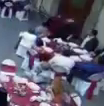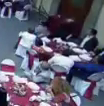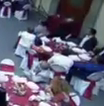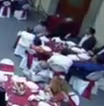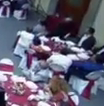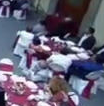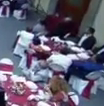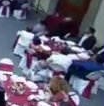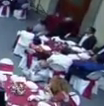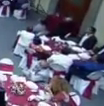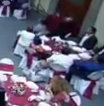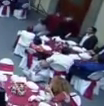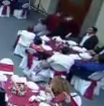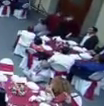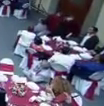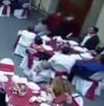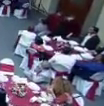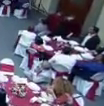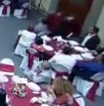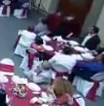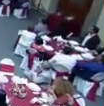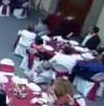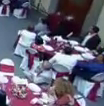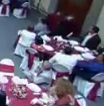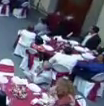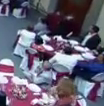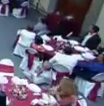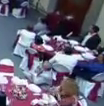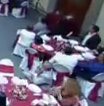trabajadores! ¡Que viva México!